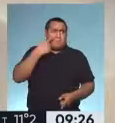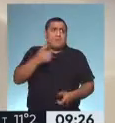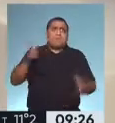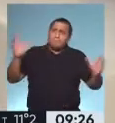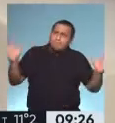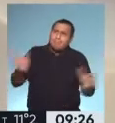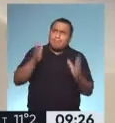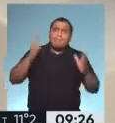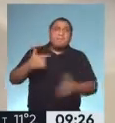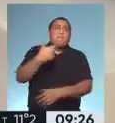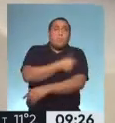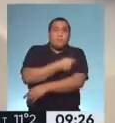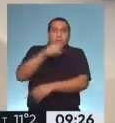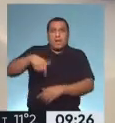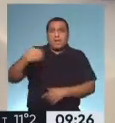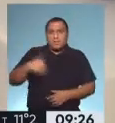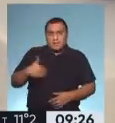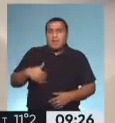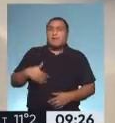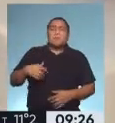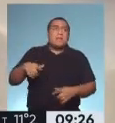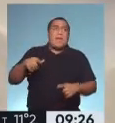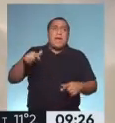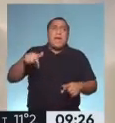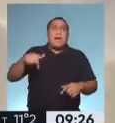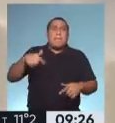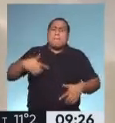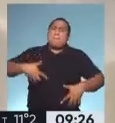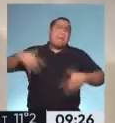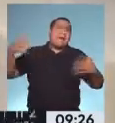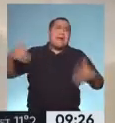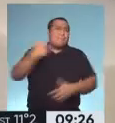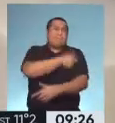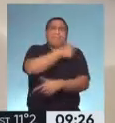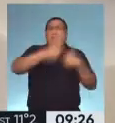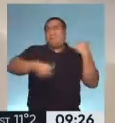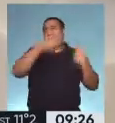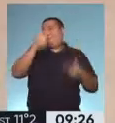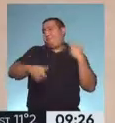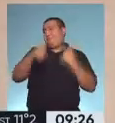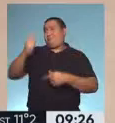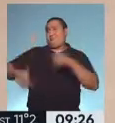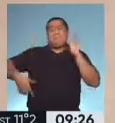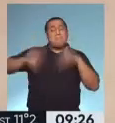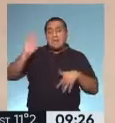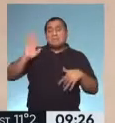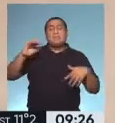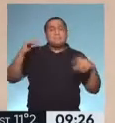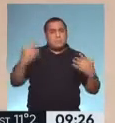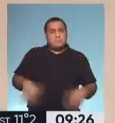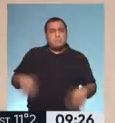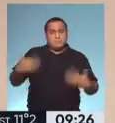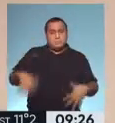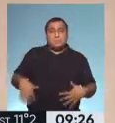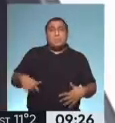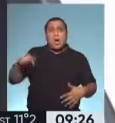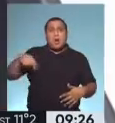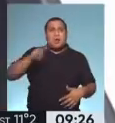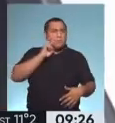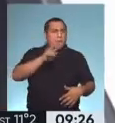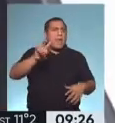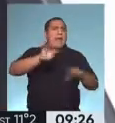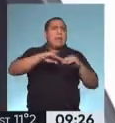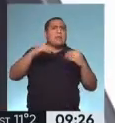campaña de vacunación en argentina la más grande camps una campaña en argentina de vacunación y estamos viendo ya sus